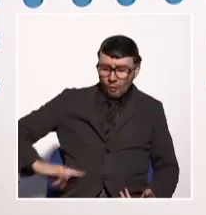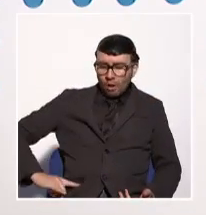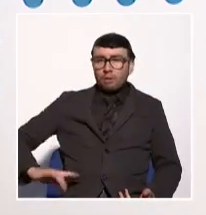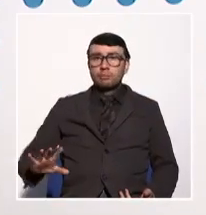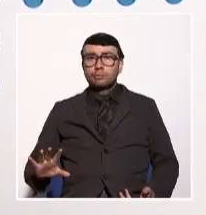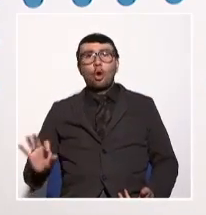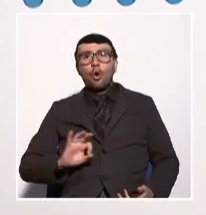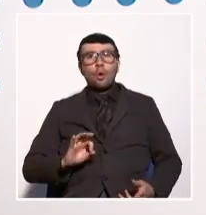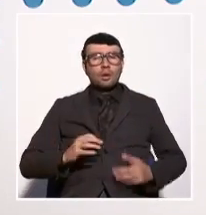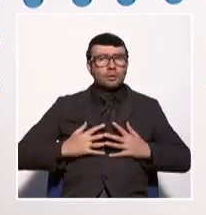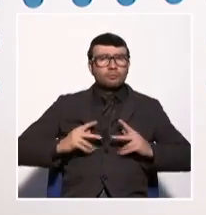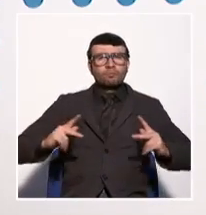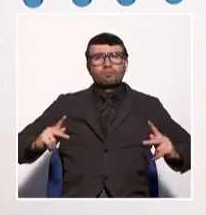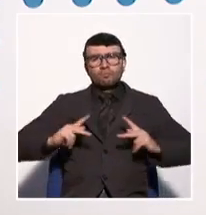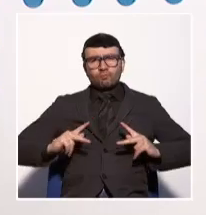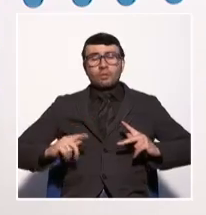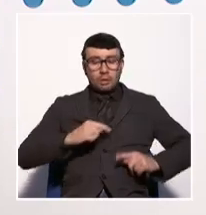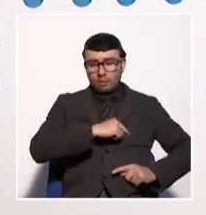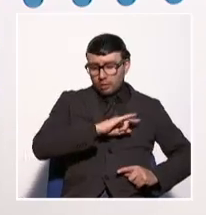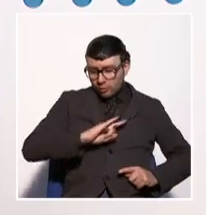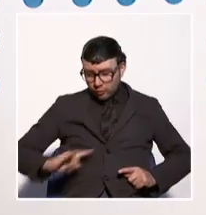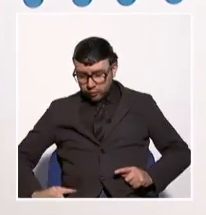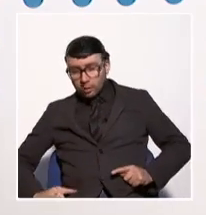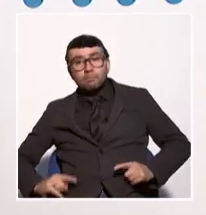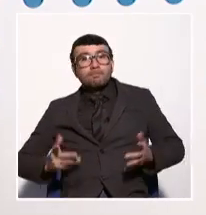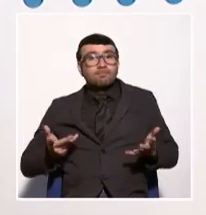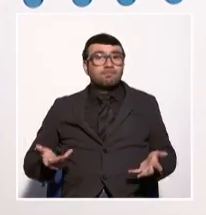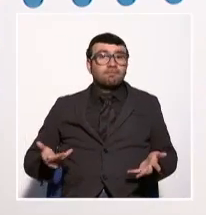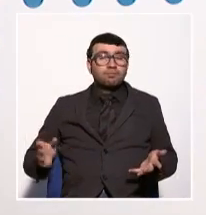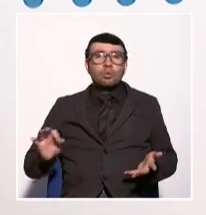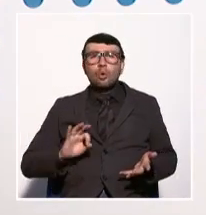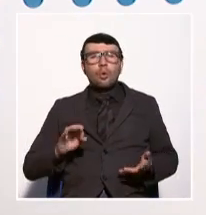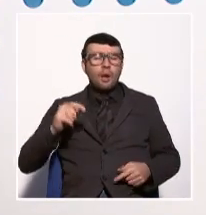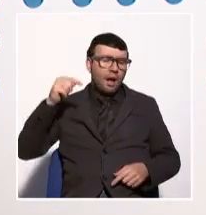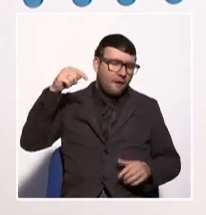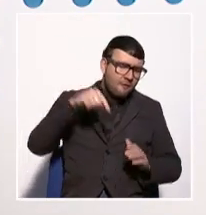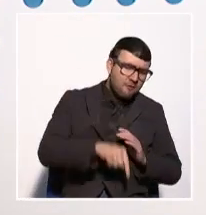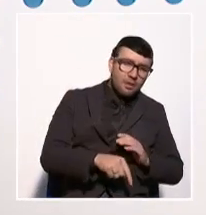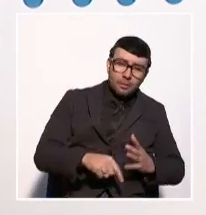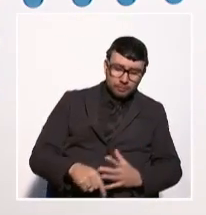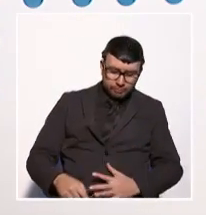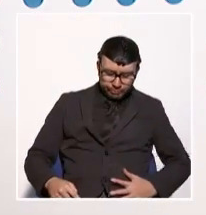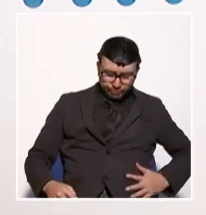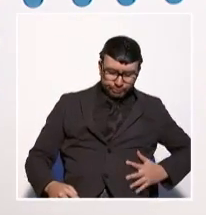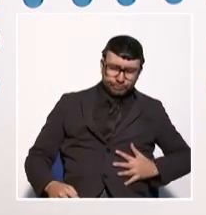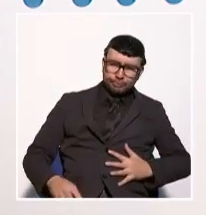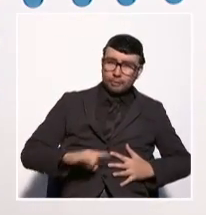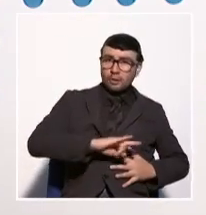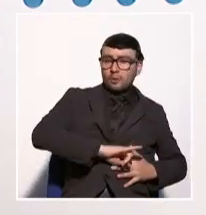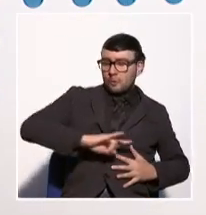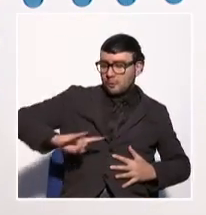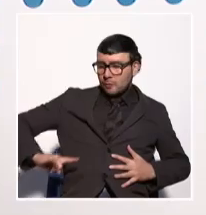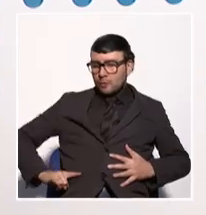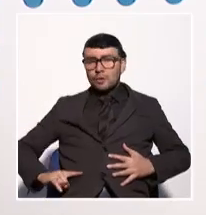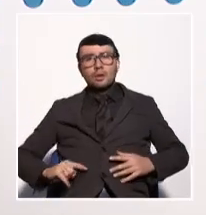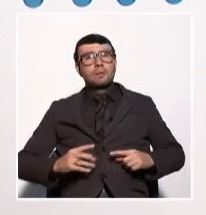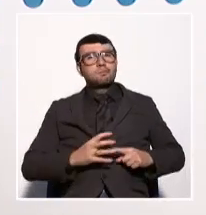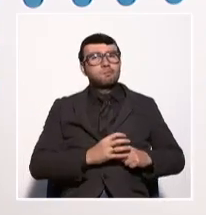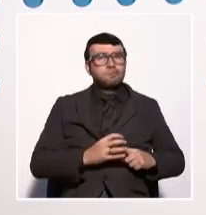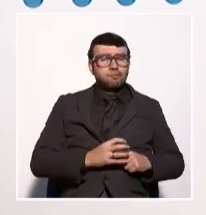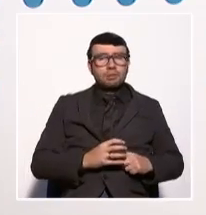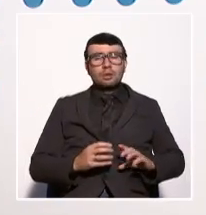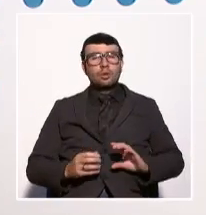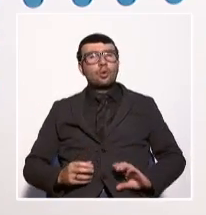y manifestarse en esa zona en hipocondrio o desde la parte más baja del abdomen que sería desde un apéndice el mismo colon